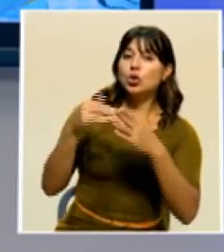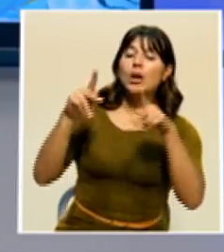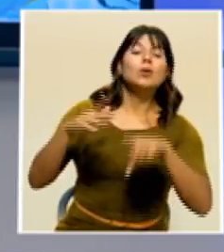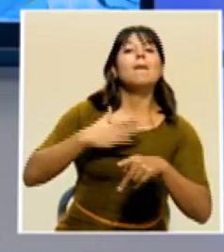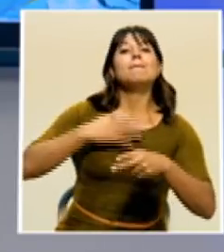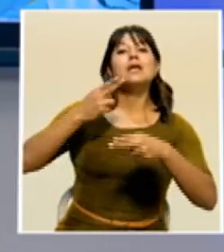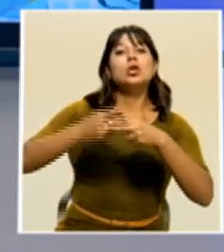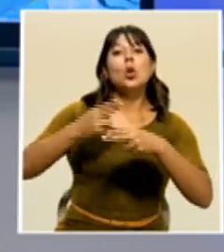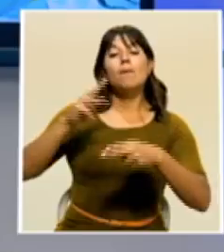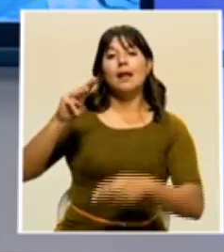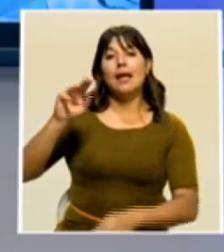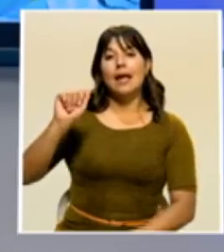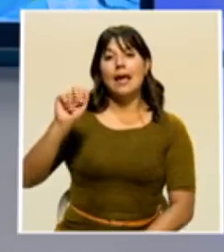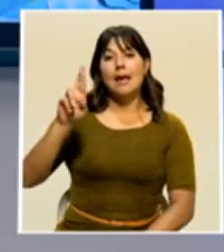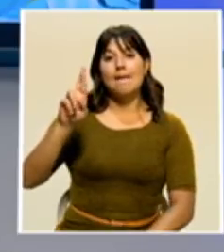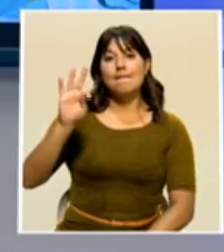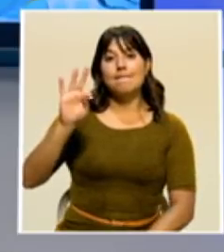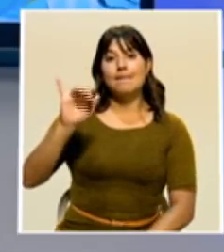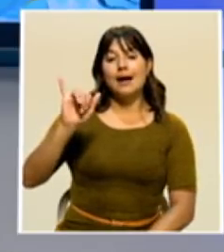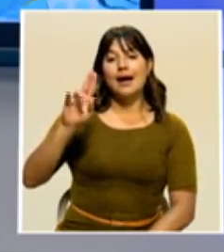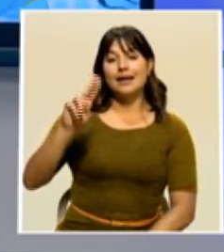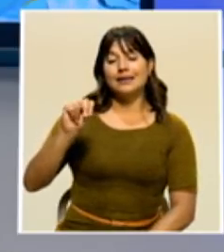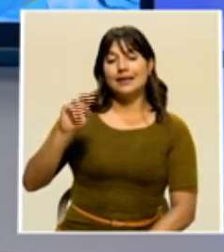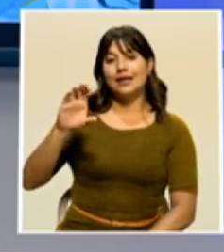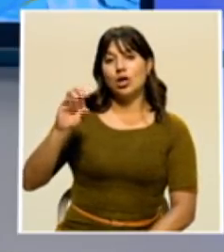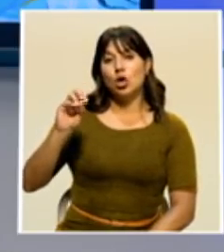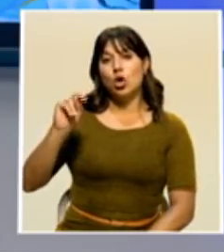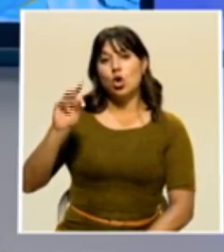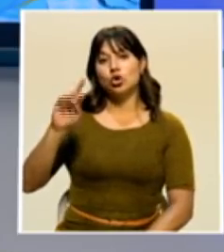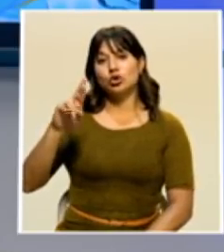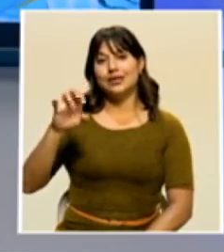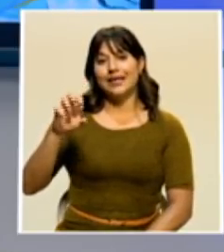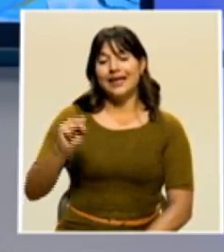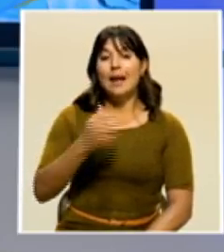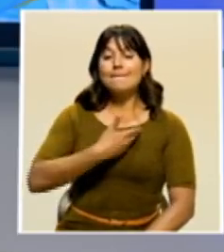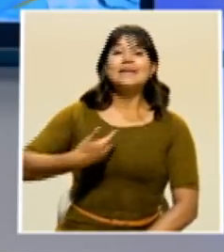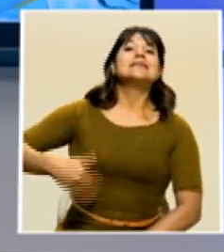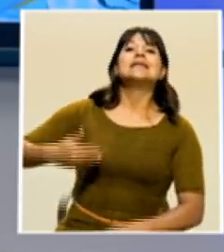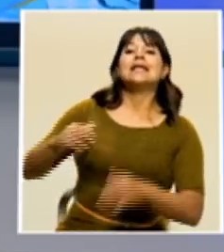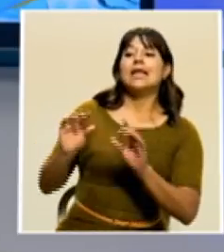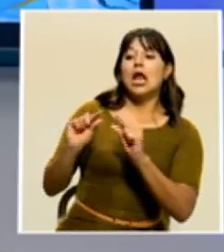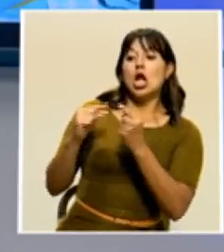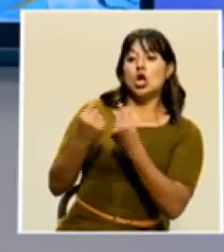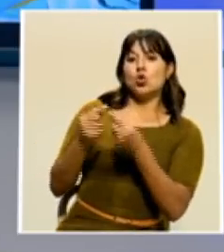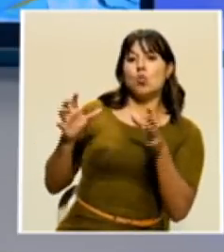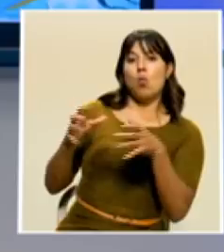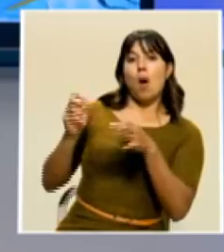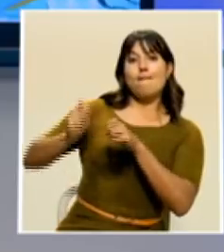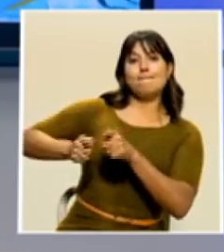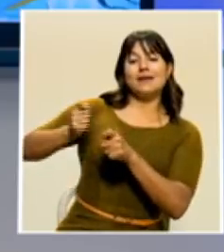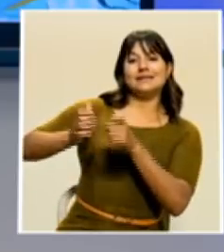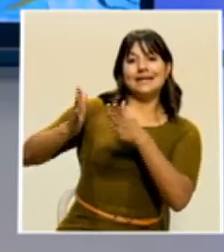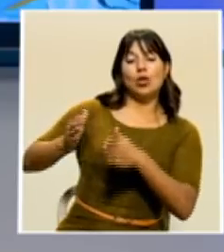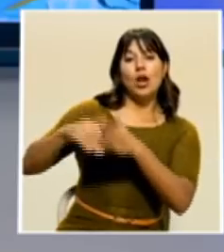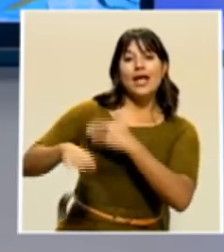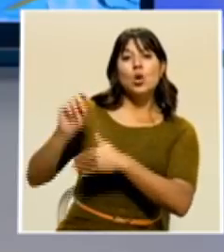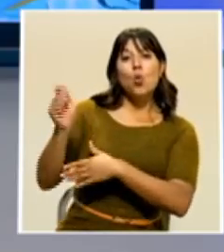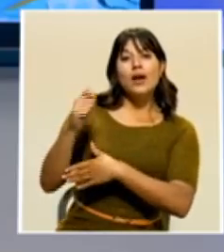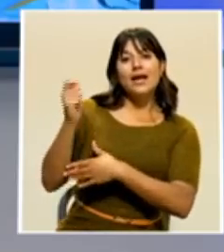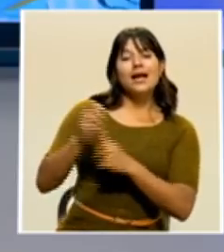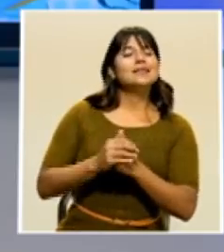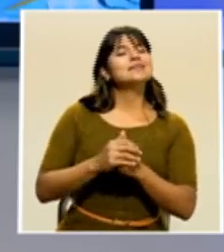Contreras Cascante, presidente de la Cámara de Pescadores de Guanacaste. Don Martín, ¿cuál es la reacción de los